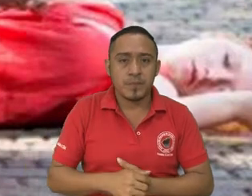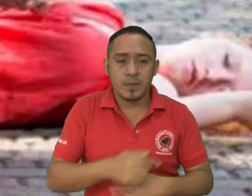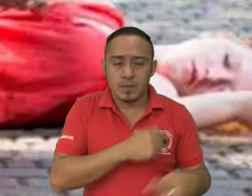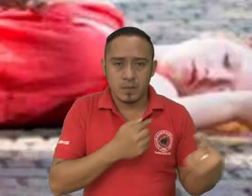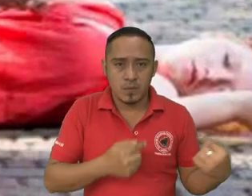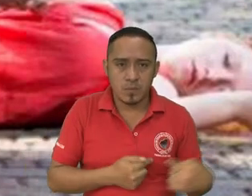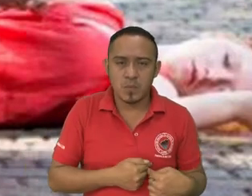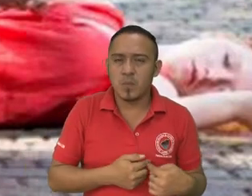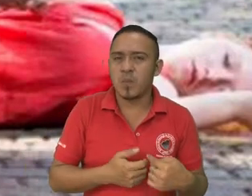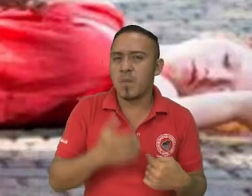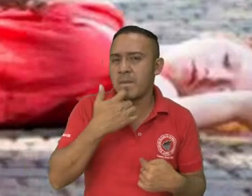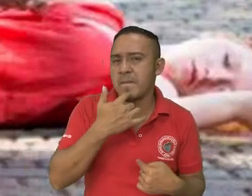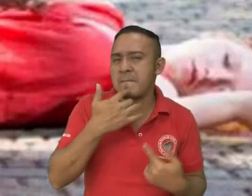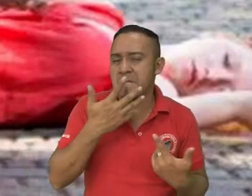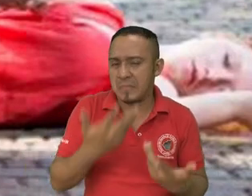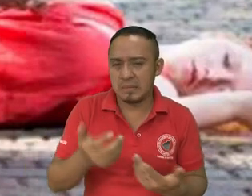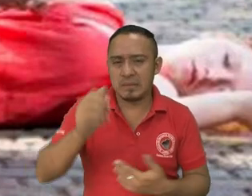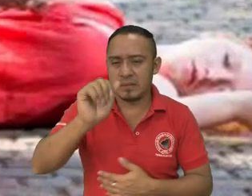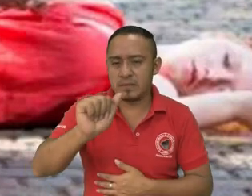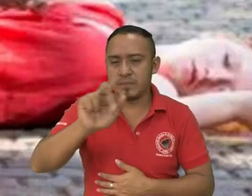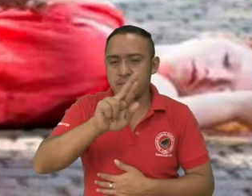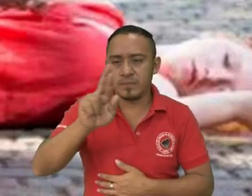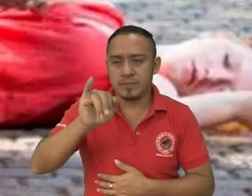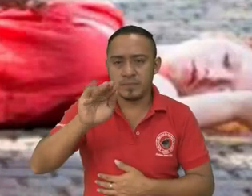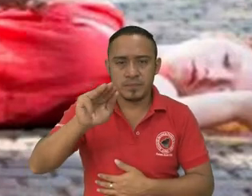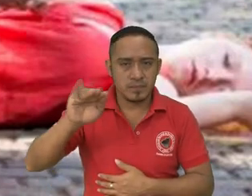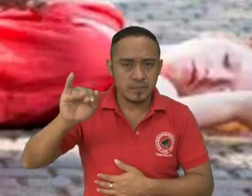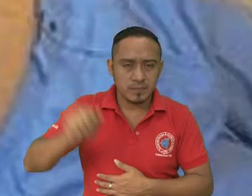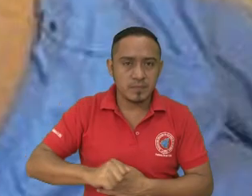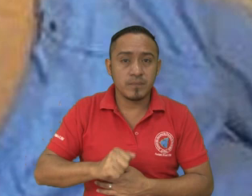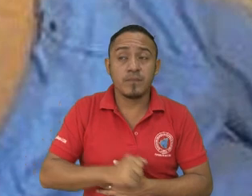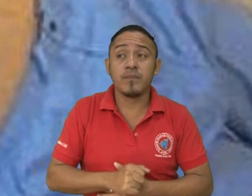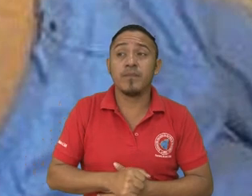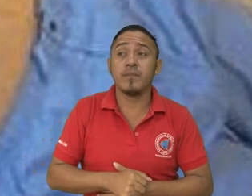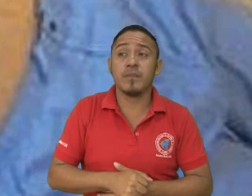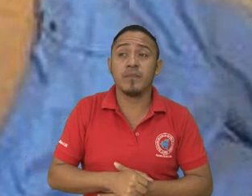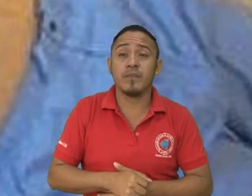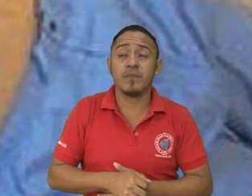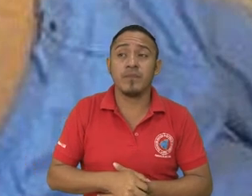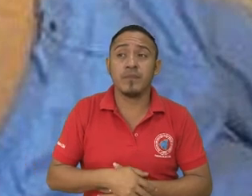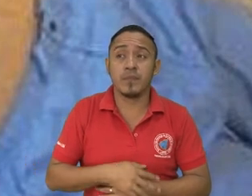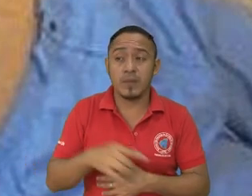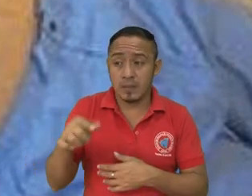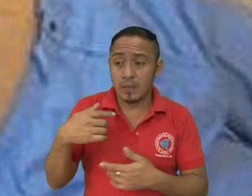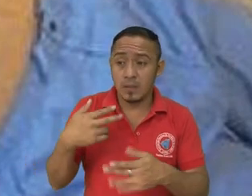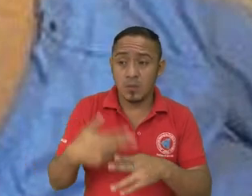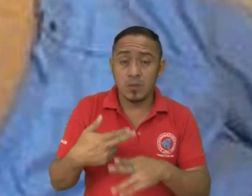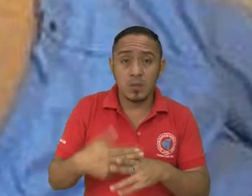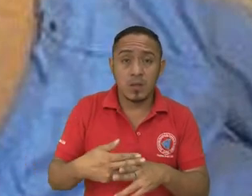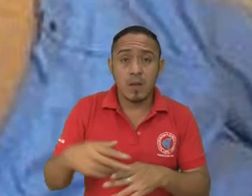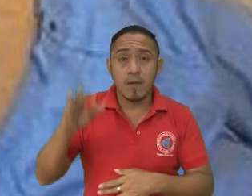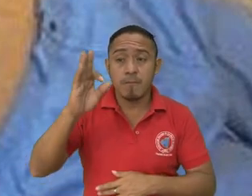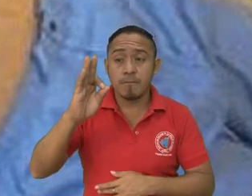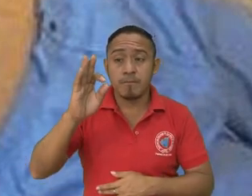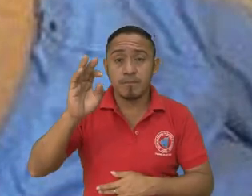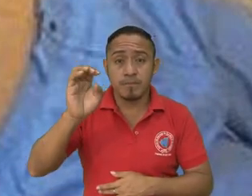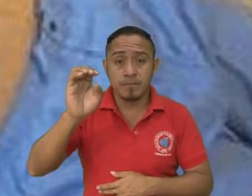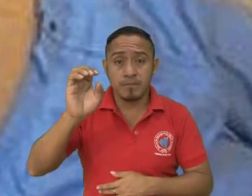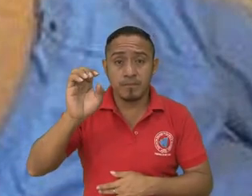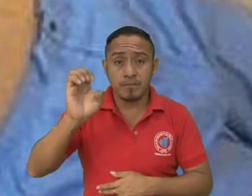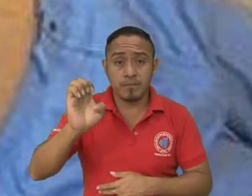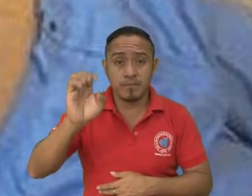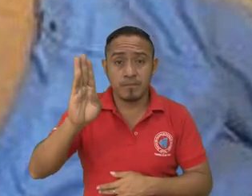¿qué causa la arritmia, doctor? Usted dijo algo muy importante, la fibrilación ventricular. Así